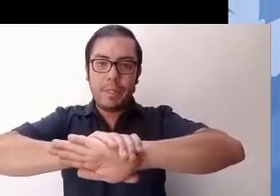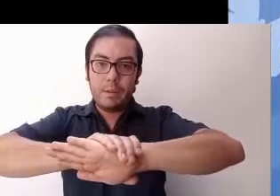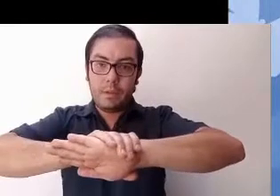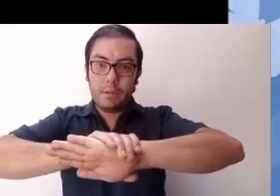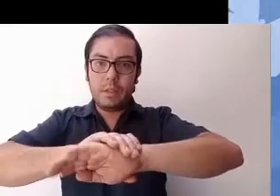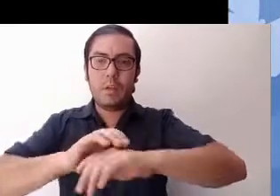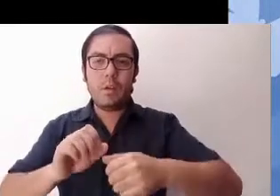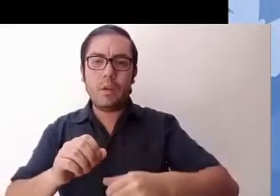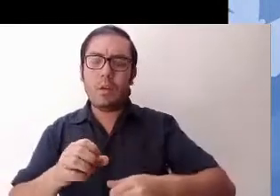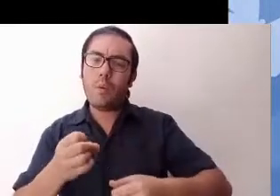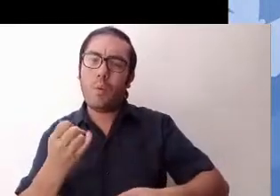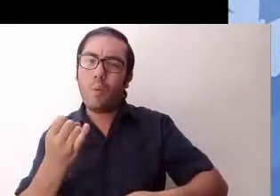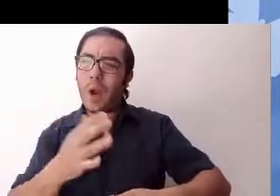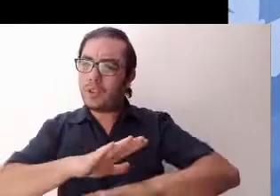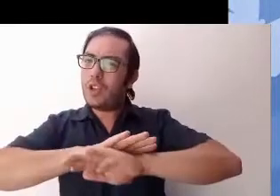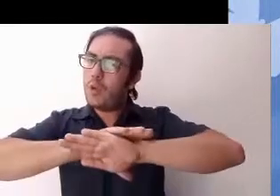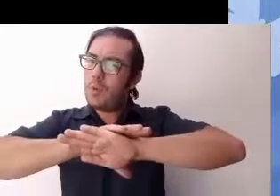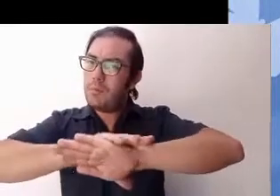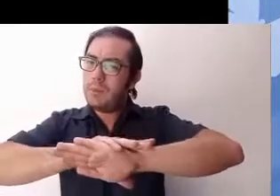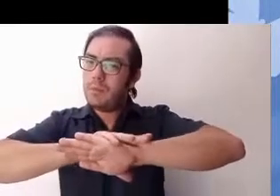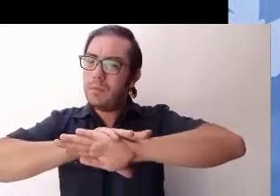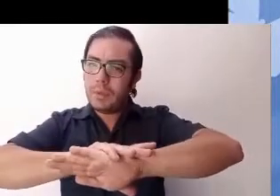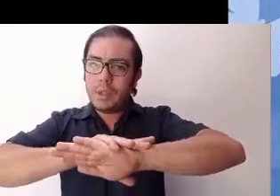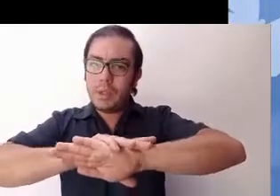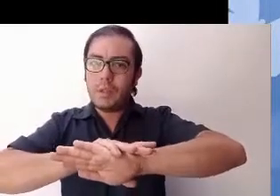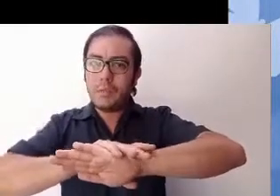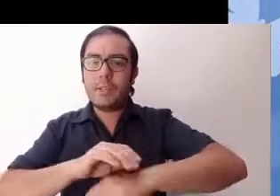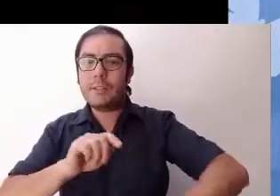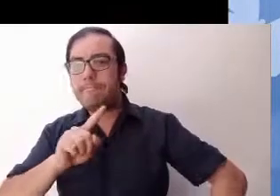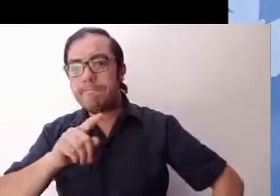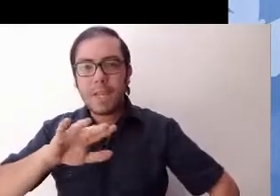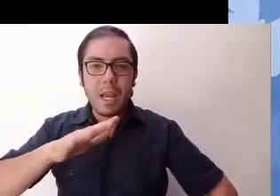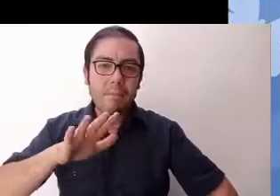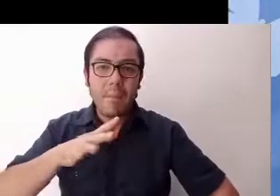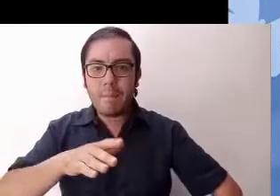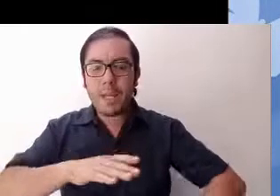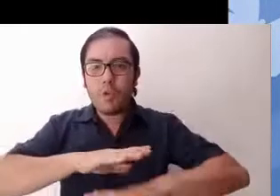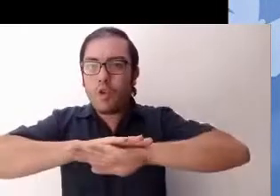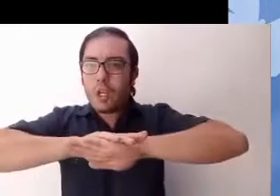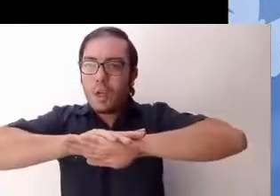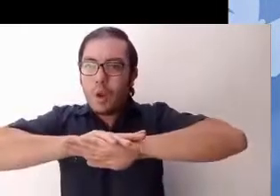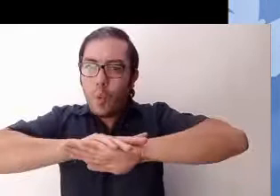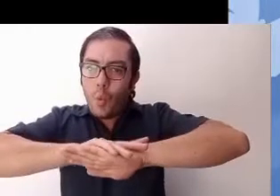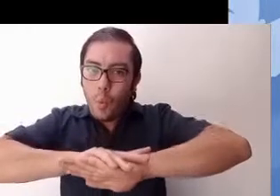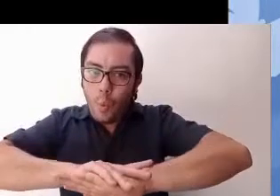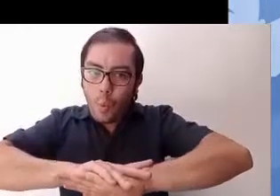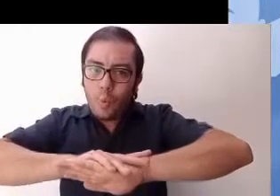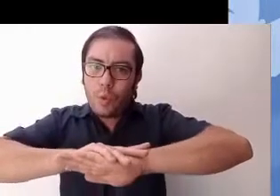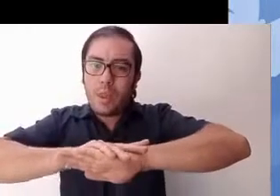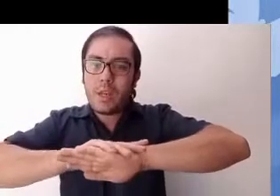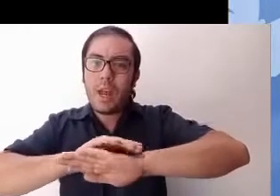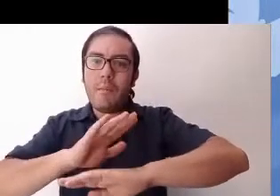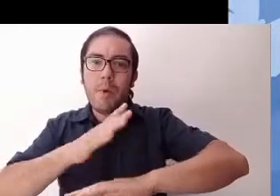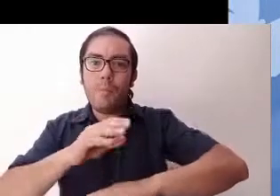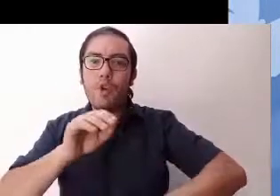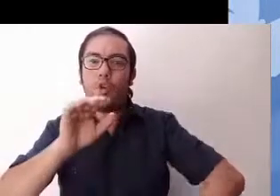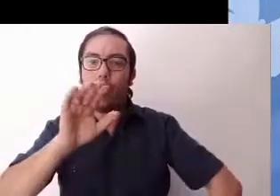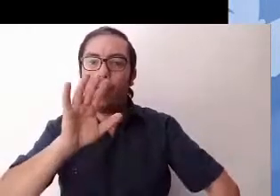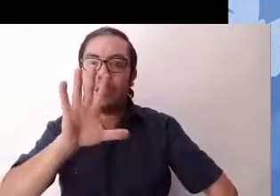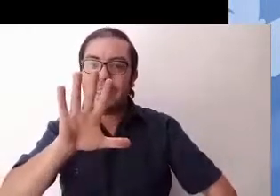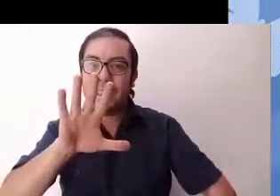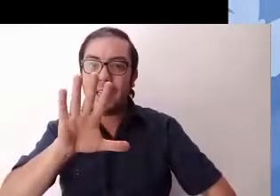que se hundan unos 5 centímetros. Y de ahí voy a generar una